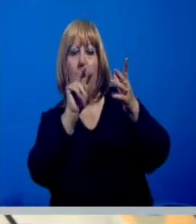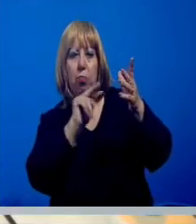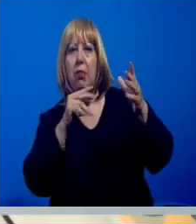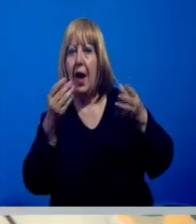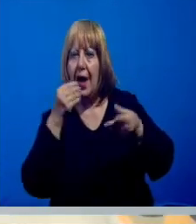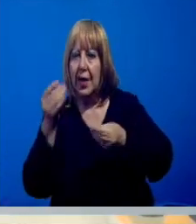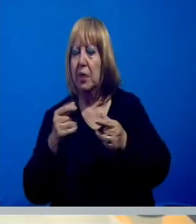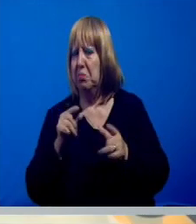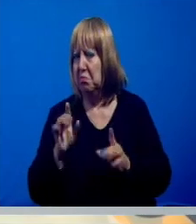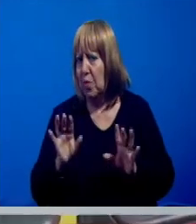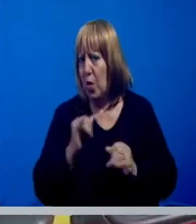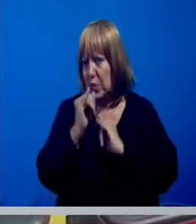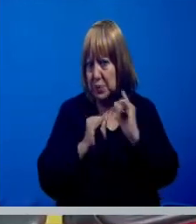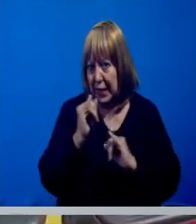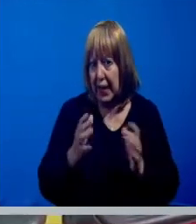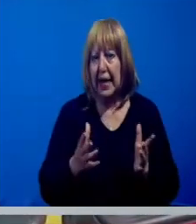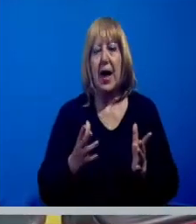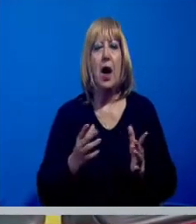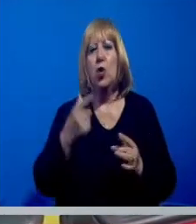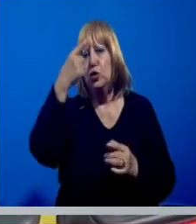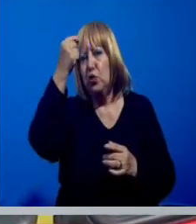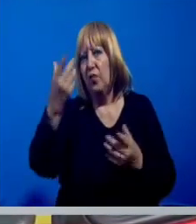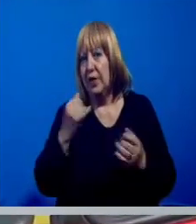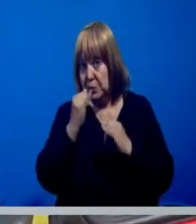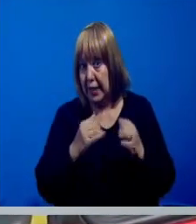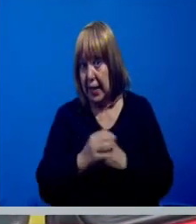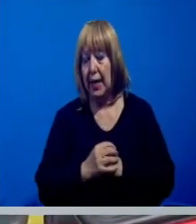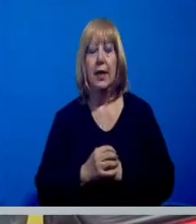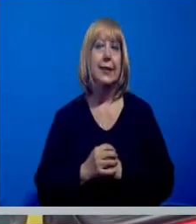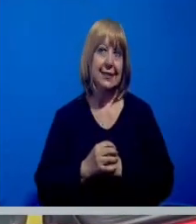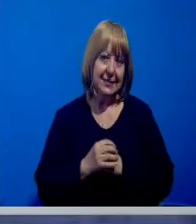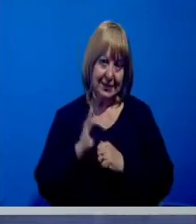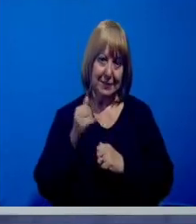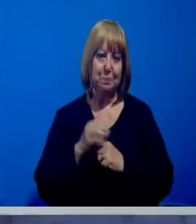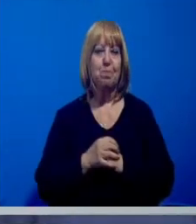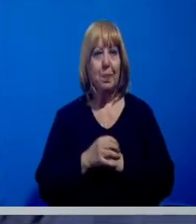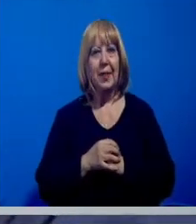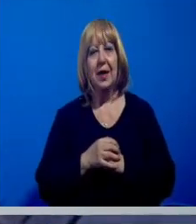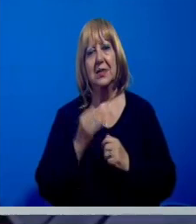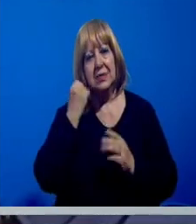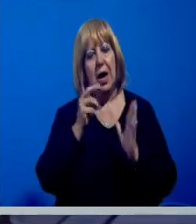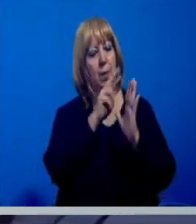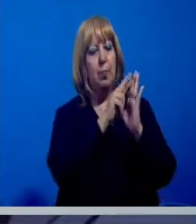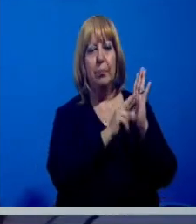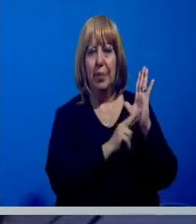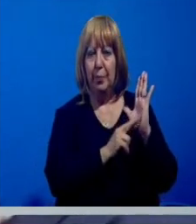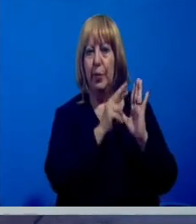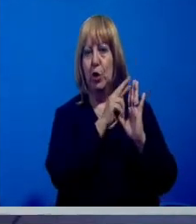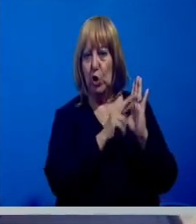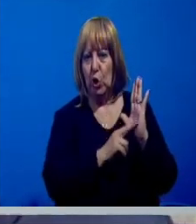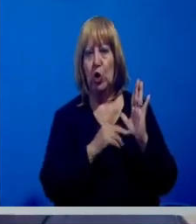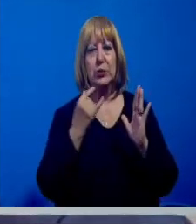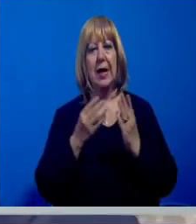a la gente y también el rol importante del chofer? Sí, nosotros por eso, las recomendaciones son establecidas y los procedimientos por el